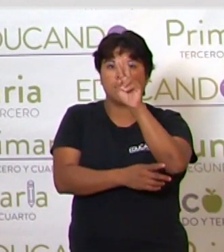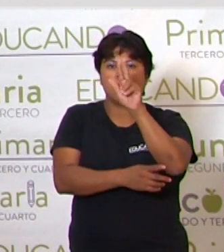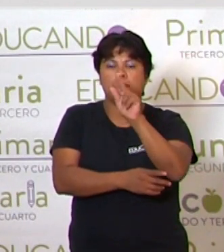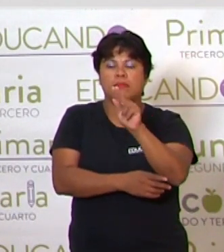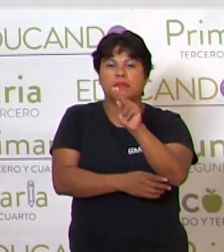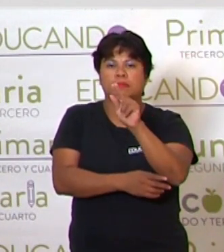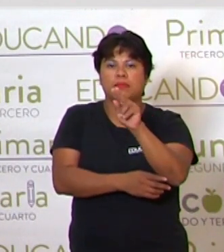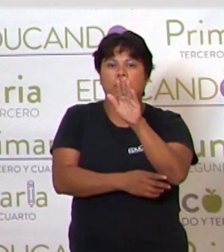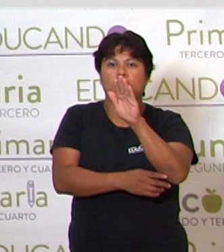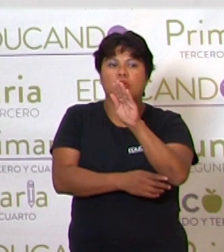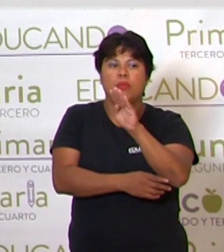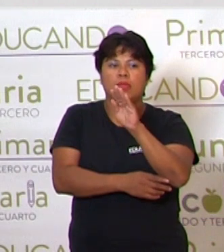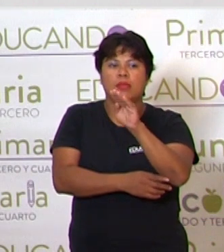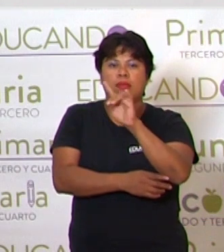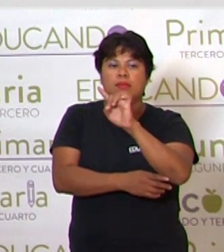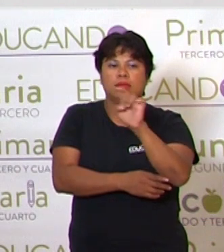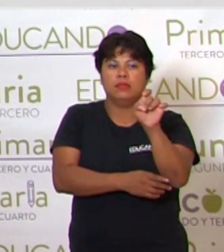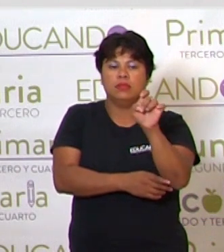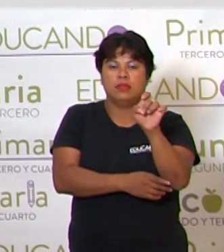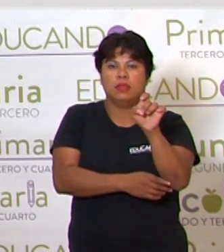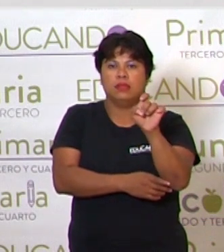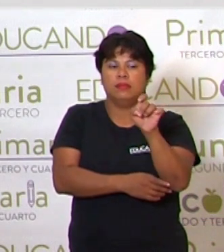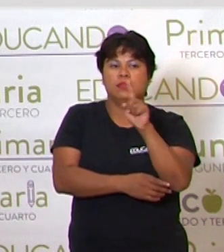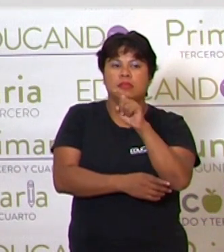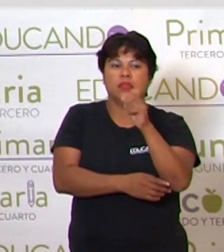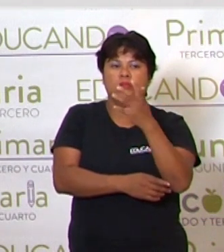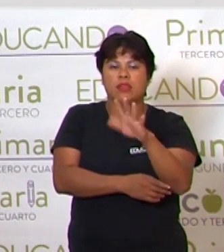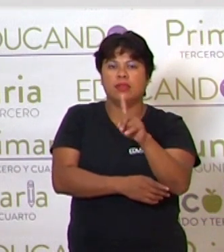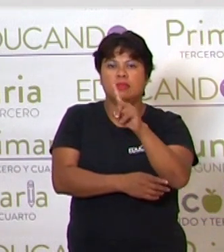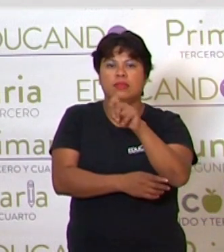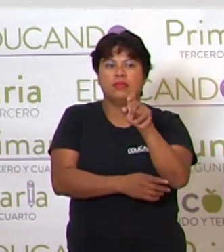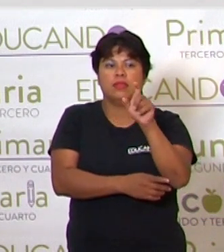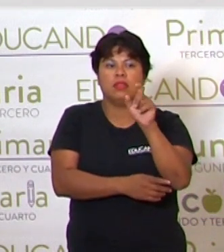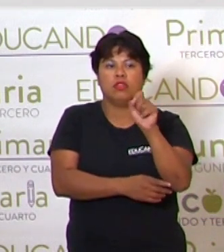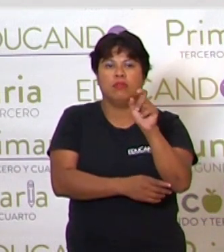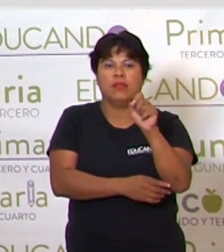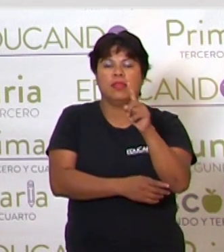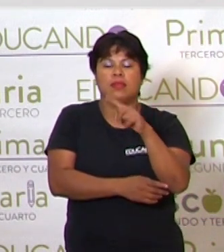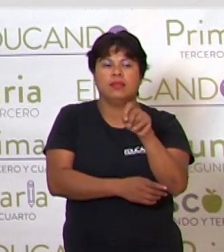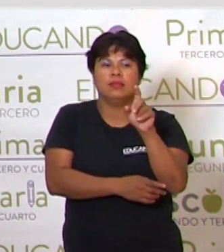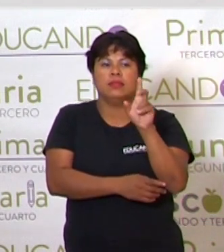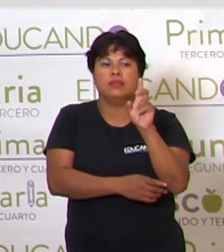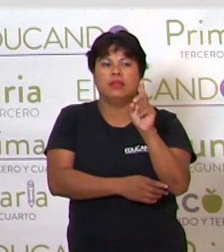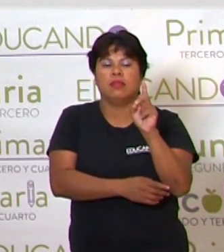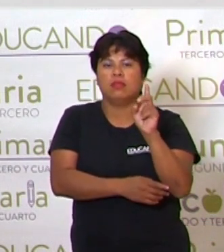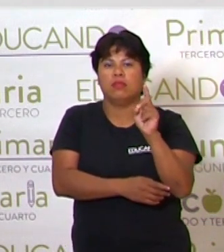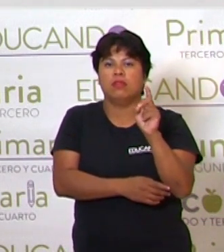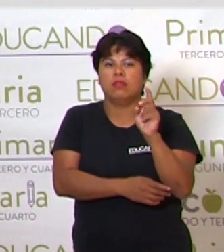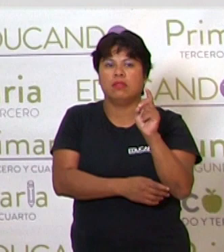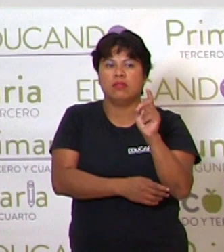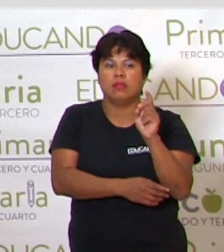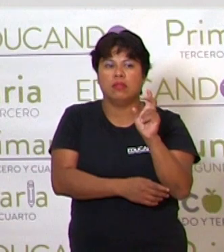70, 80, 90, 100, 110, 120,